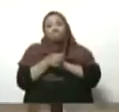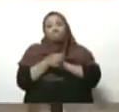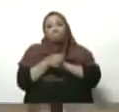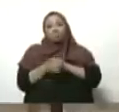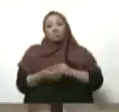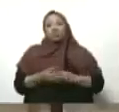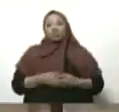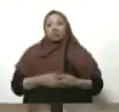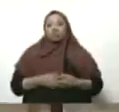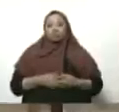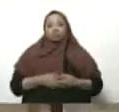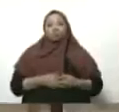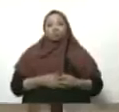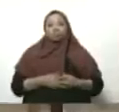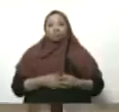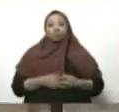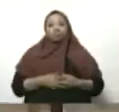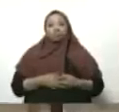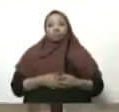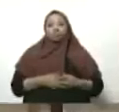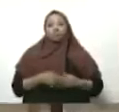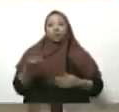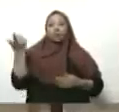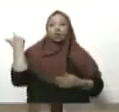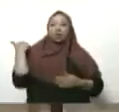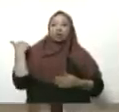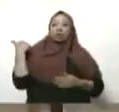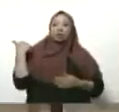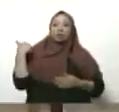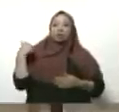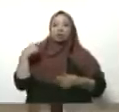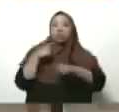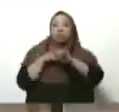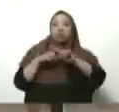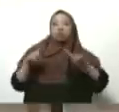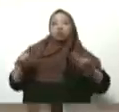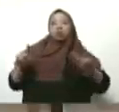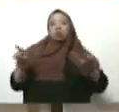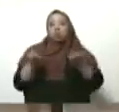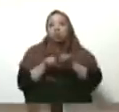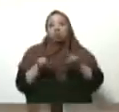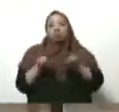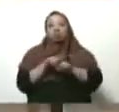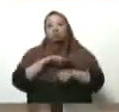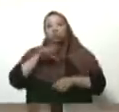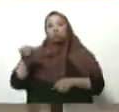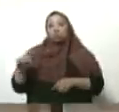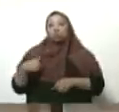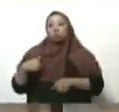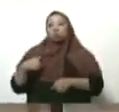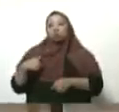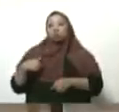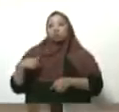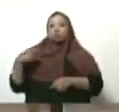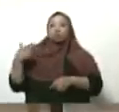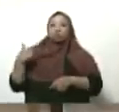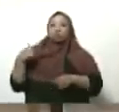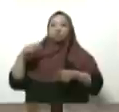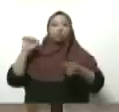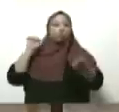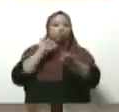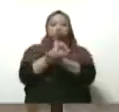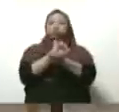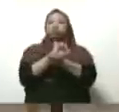pedofilia que luego se convierten en pederastras y nosotros hemos tenido una implacable creando